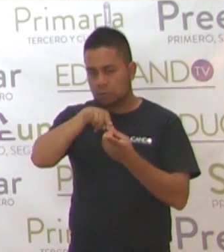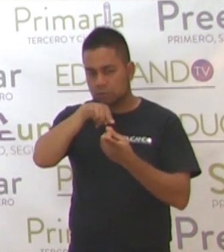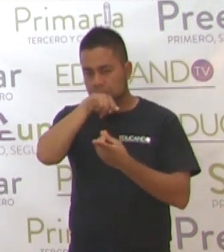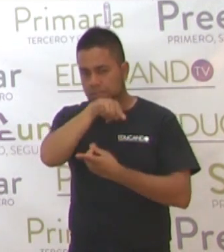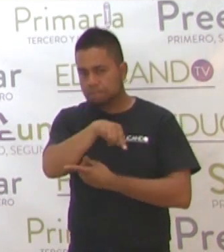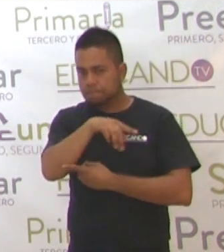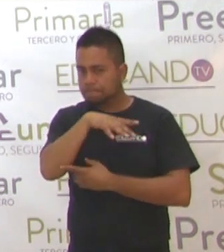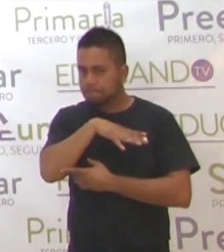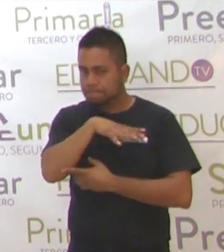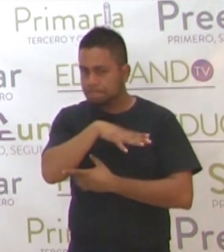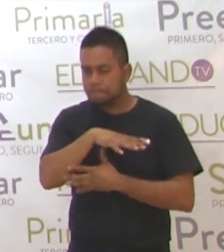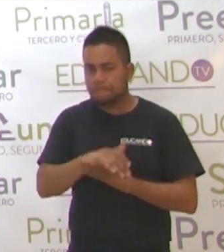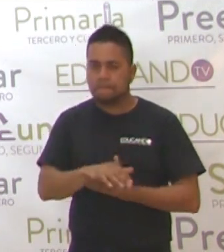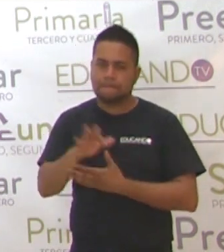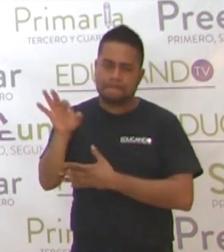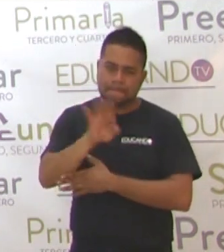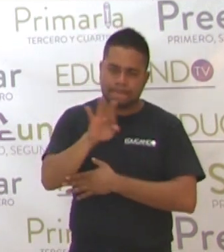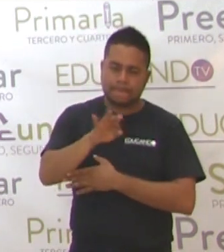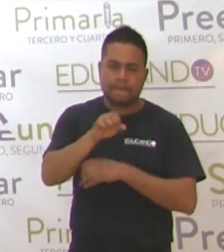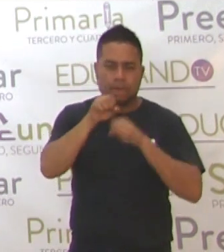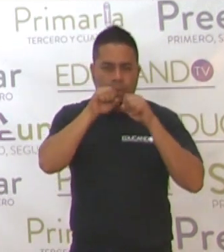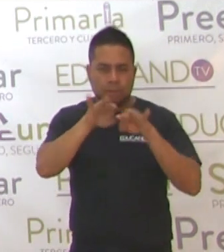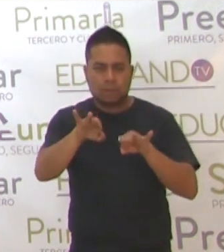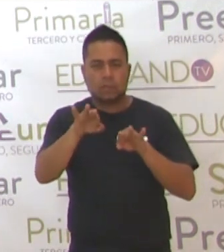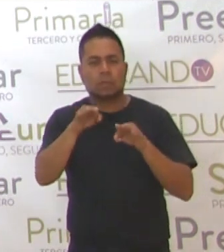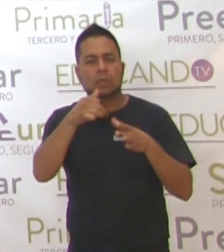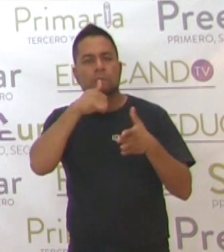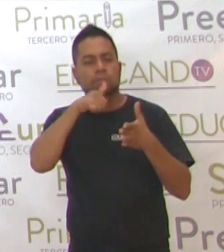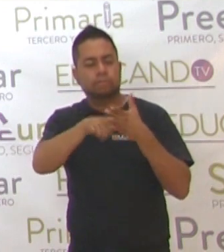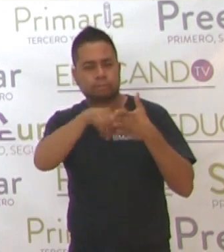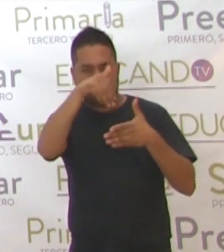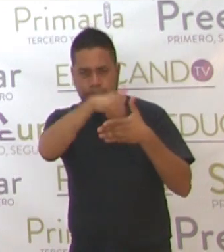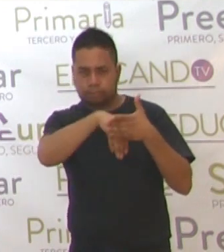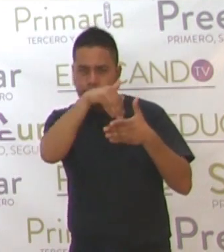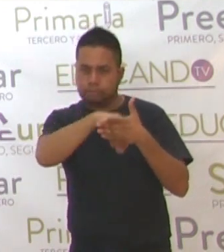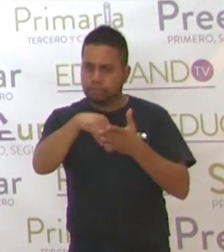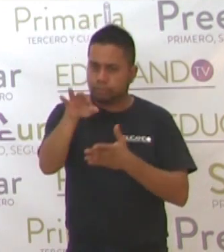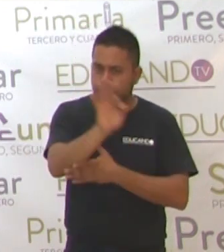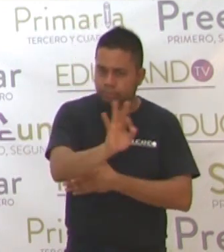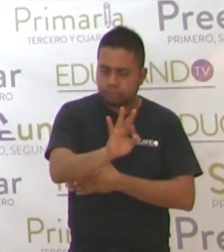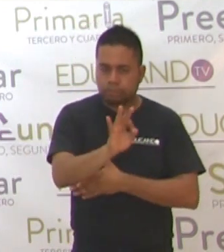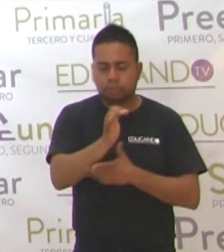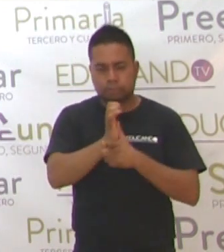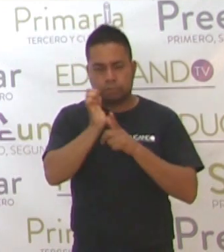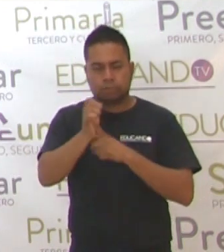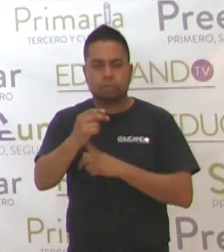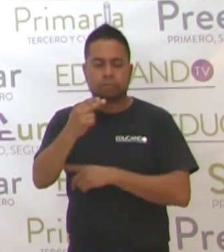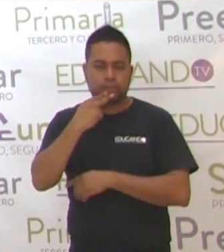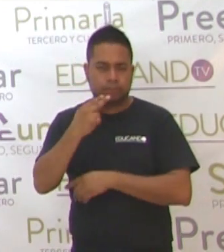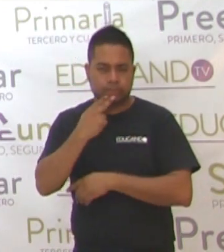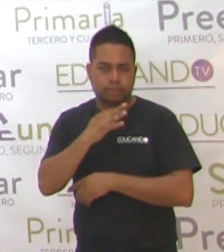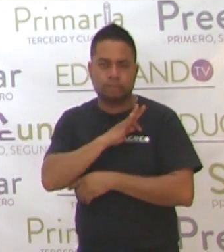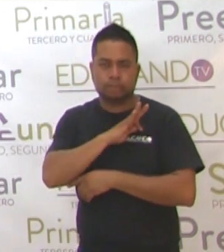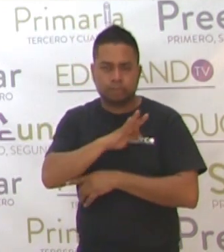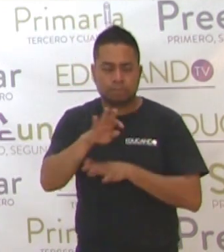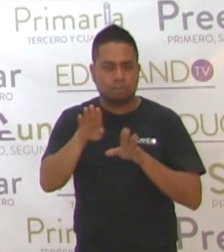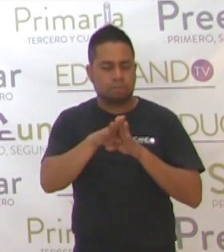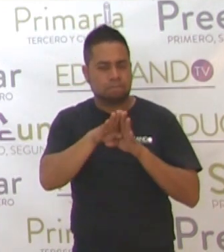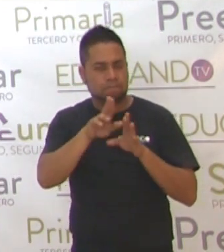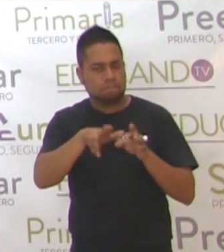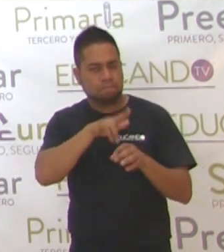conversación a lo mejor a la oficina de correos no entonces podríamos estar utilizando de forma muy natural